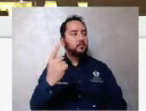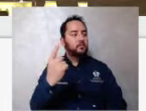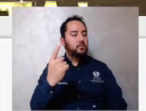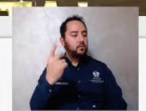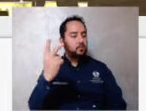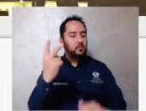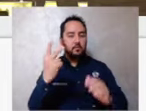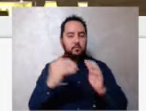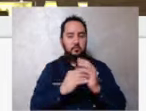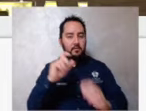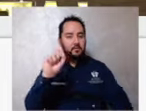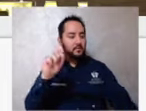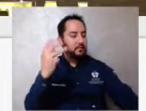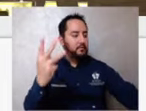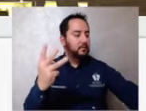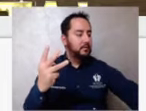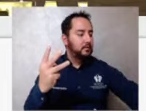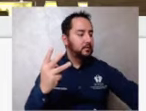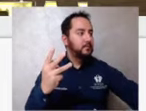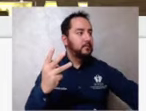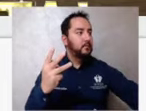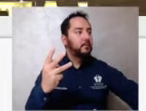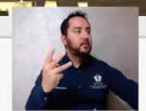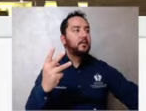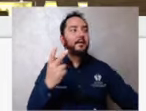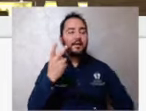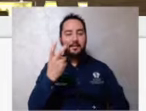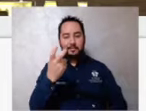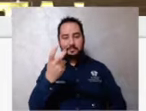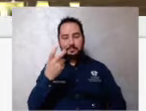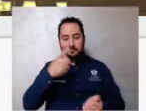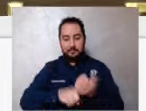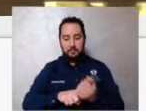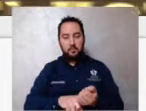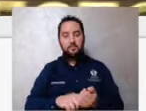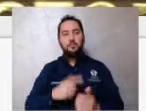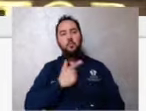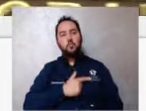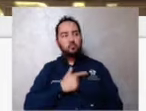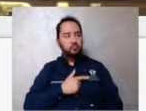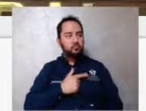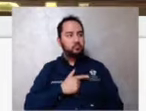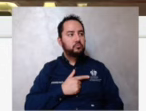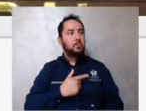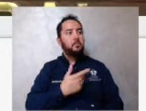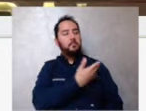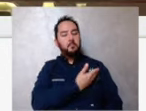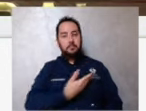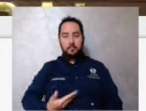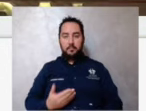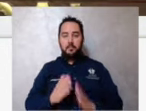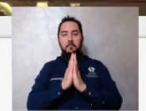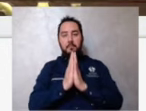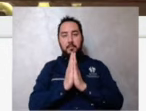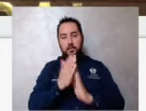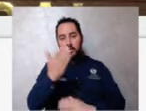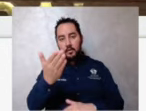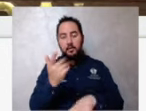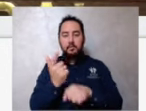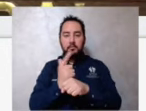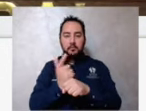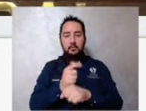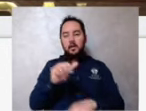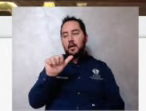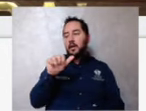JDC 21/2023 del índice de este órgano jurisdiccional. Con gusto, magistrada presidenta, le solicito a la licenciada